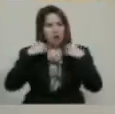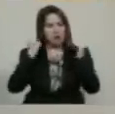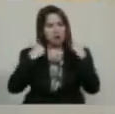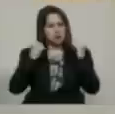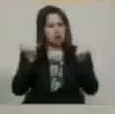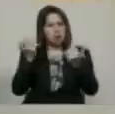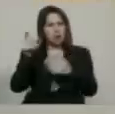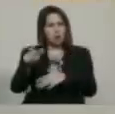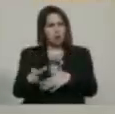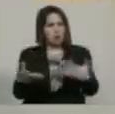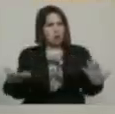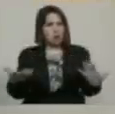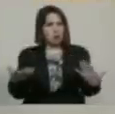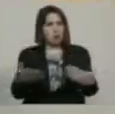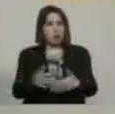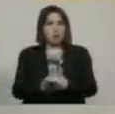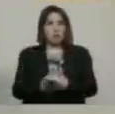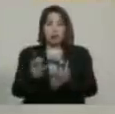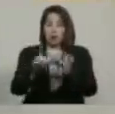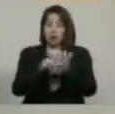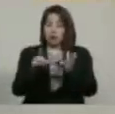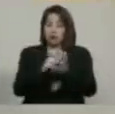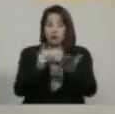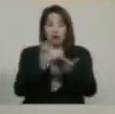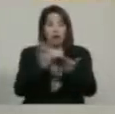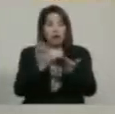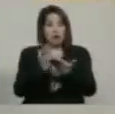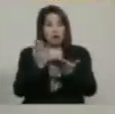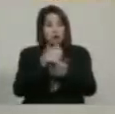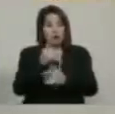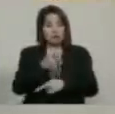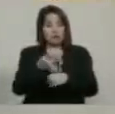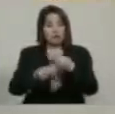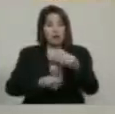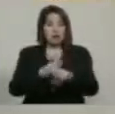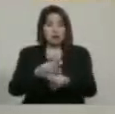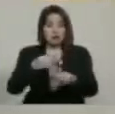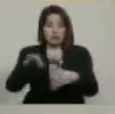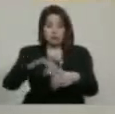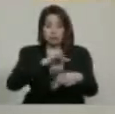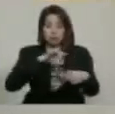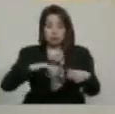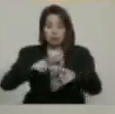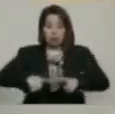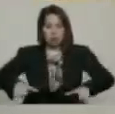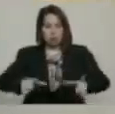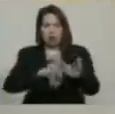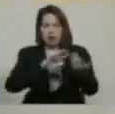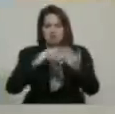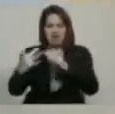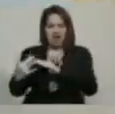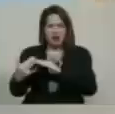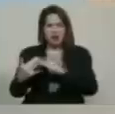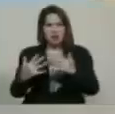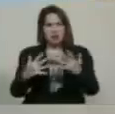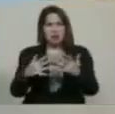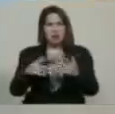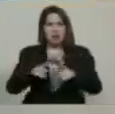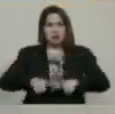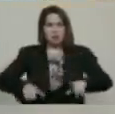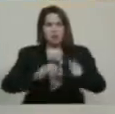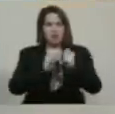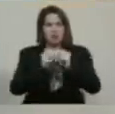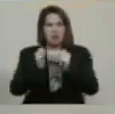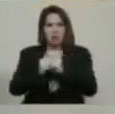plan de los liceos y escuelas, agricultura urbana, en el espacio comunitario, en el barrio, en la cancha, bueno,